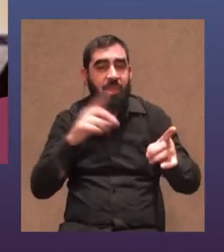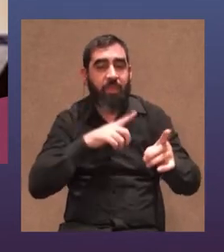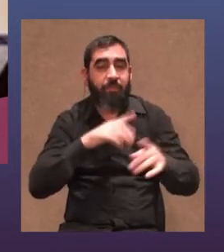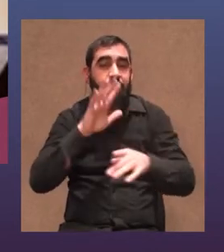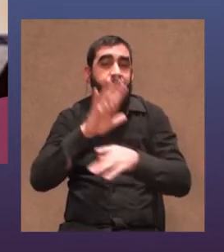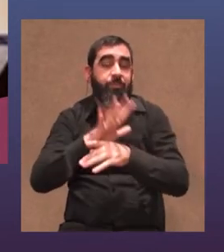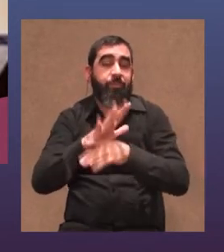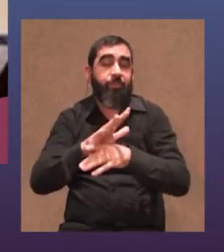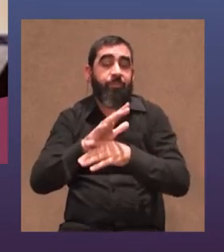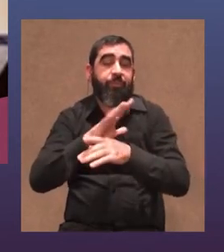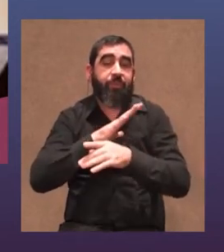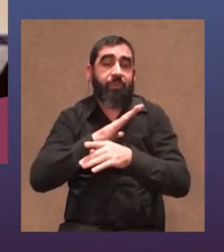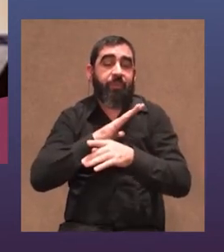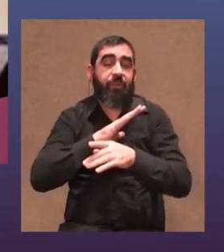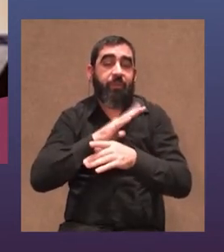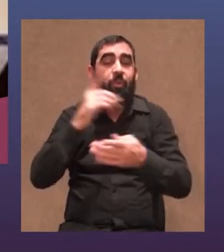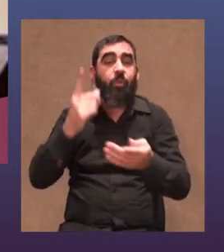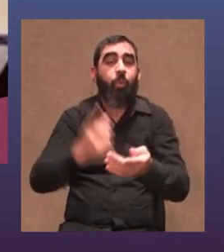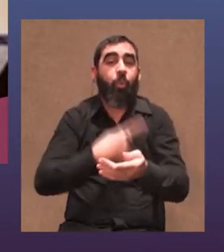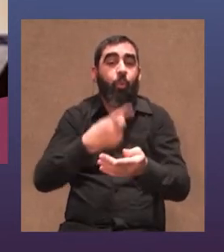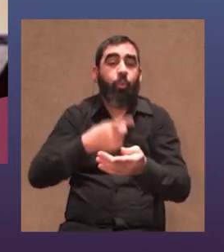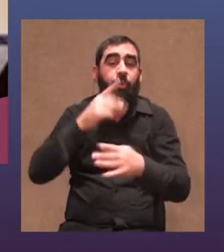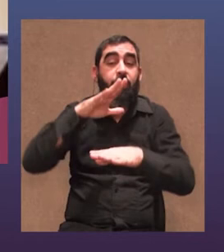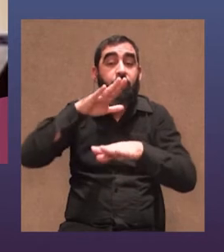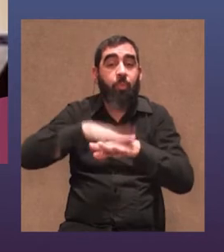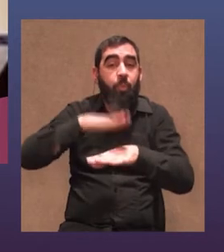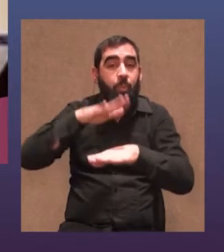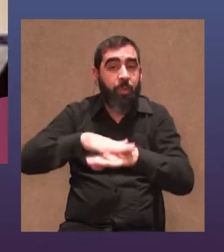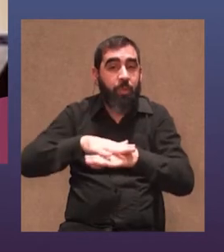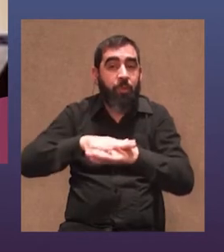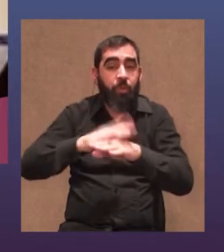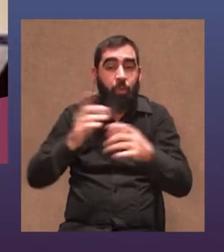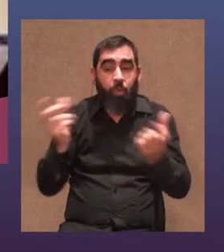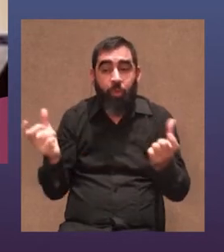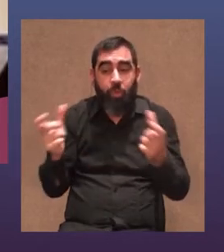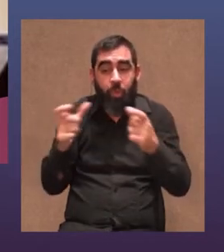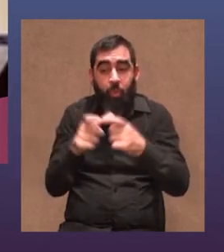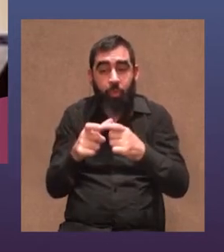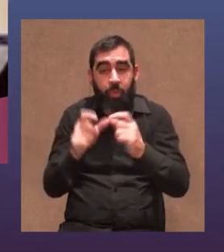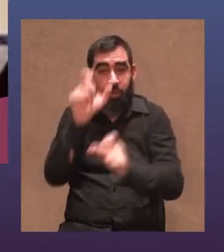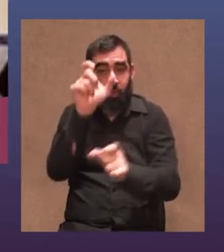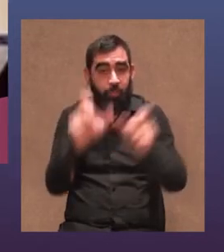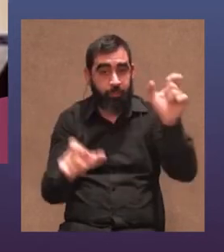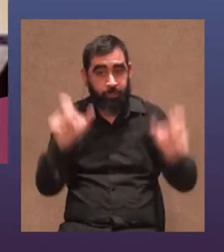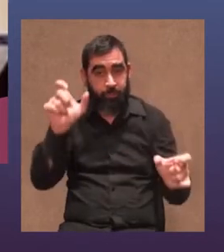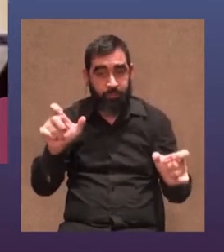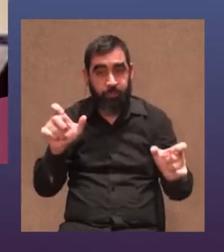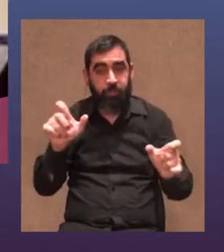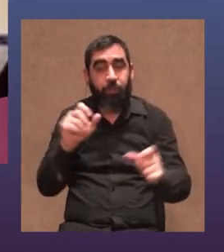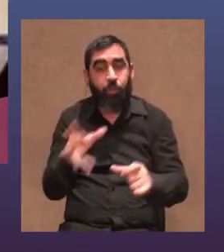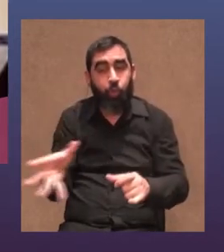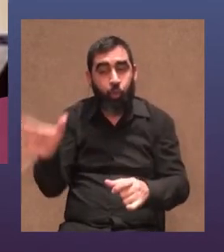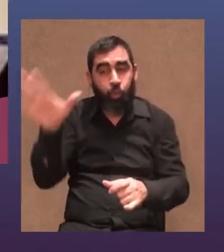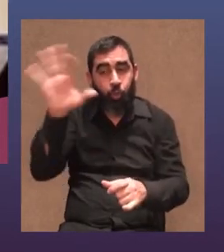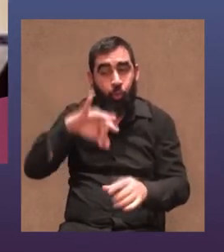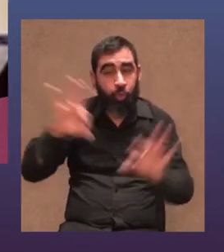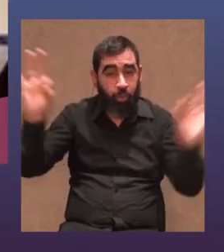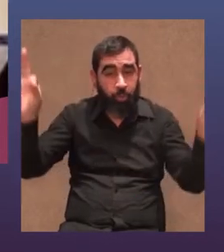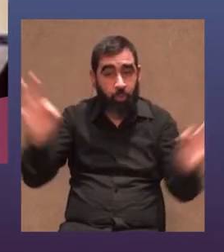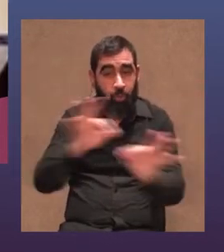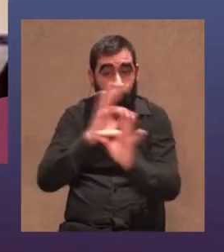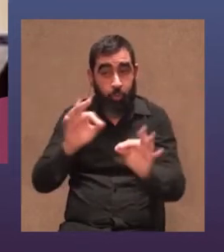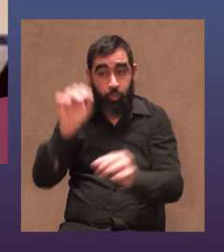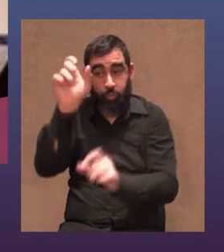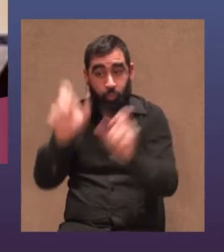de ritual. O sea, el momento de comunidad con los otros, de comunidad diaria con los músicos en